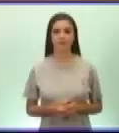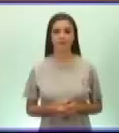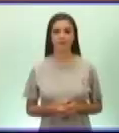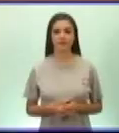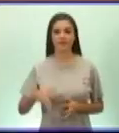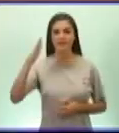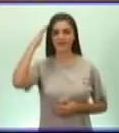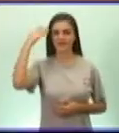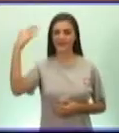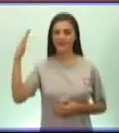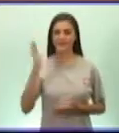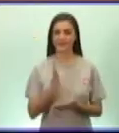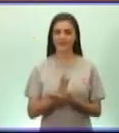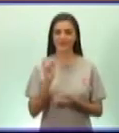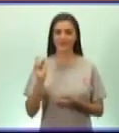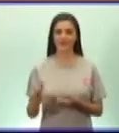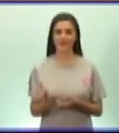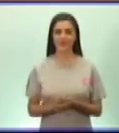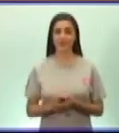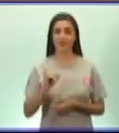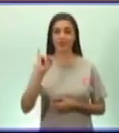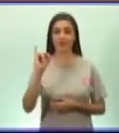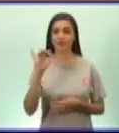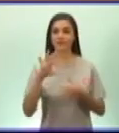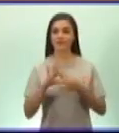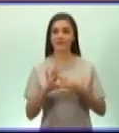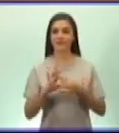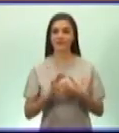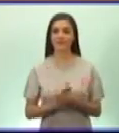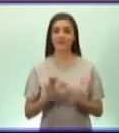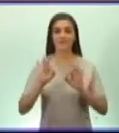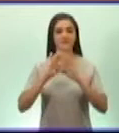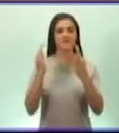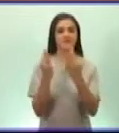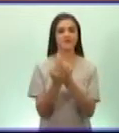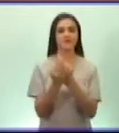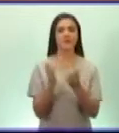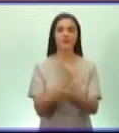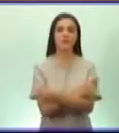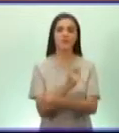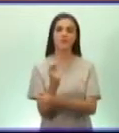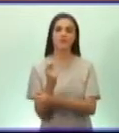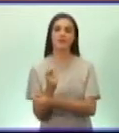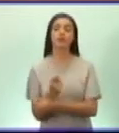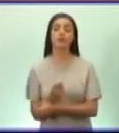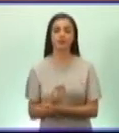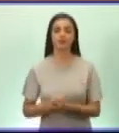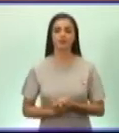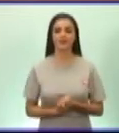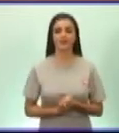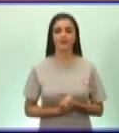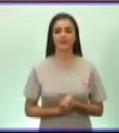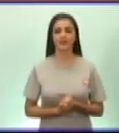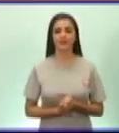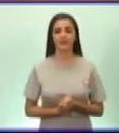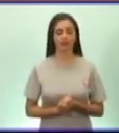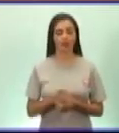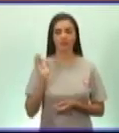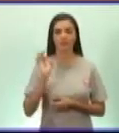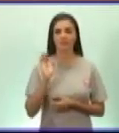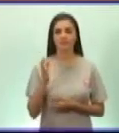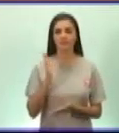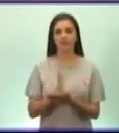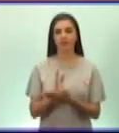saludo para mis estudiantes de sexto grado, familiares y maestros que nos acompañan en este encuentro para